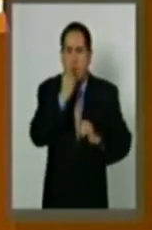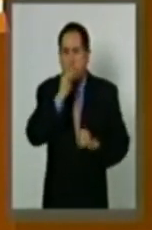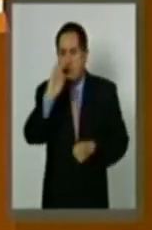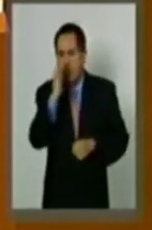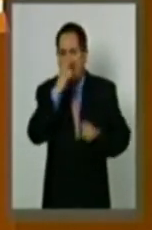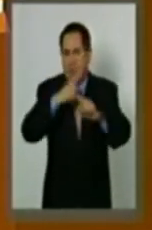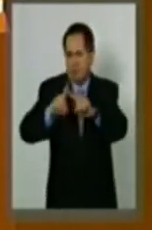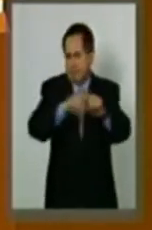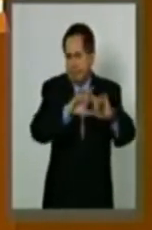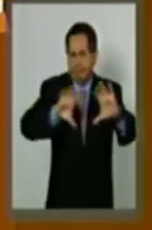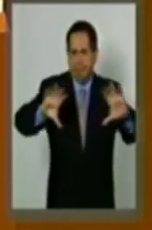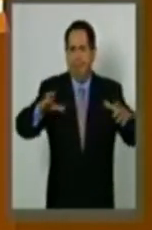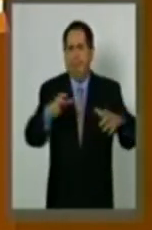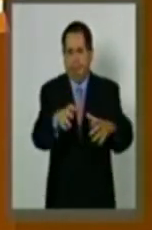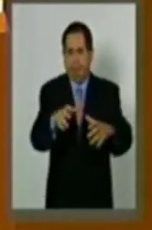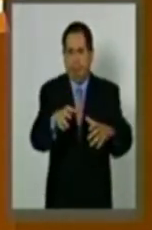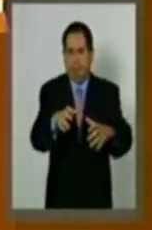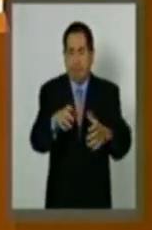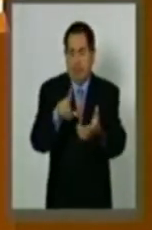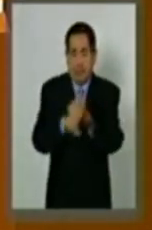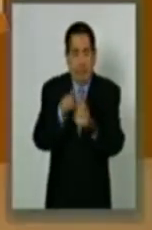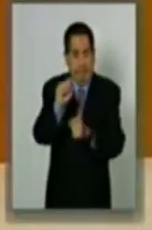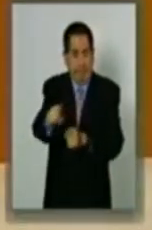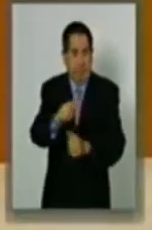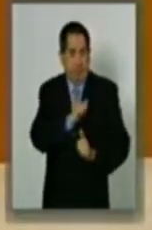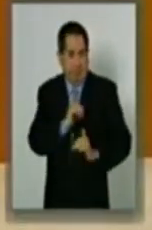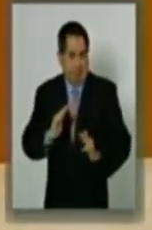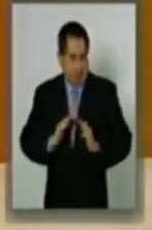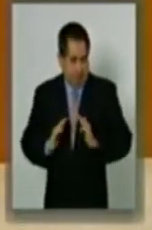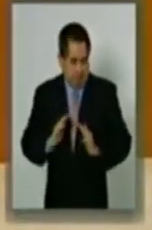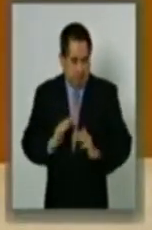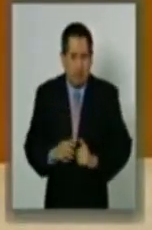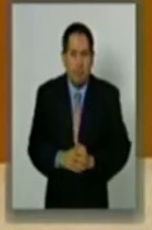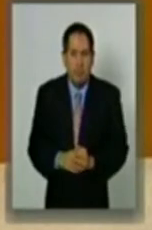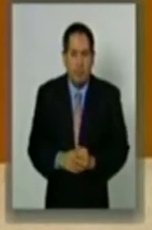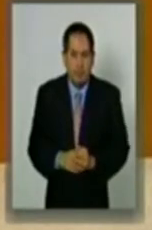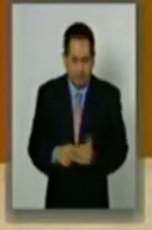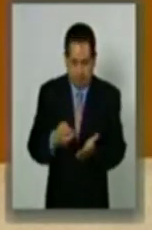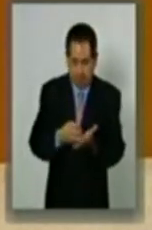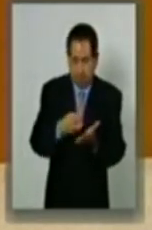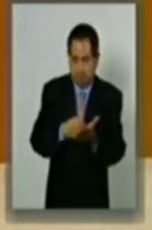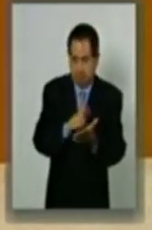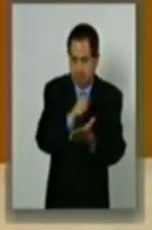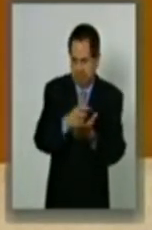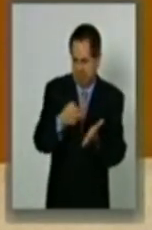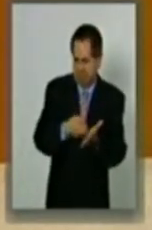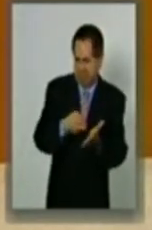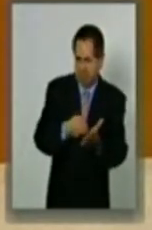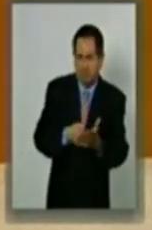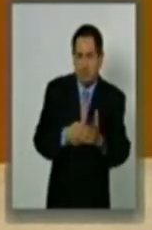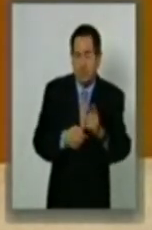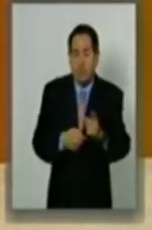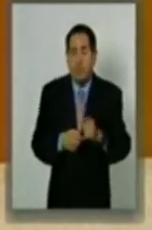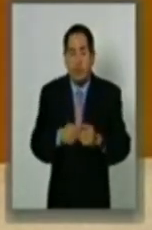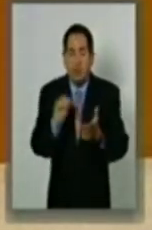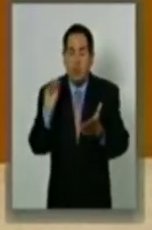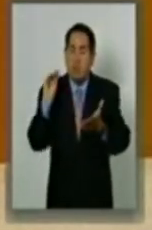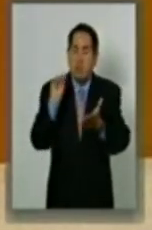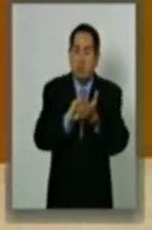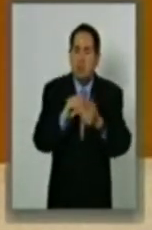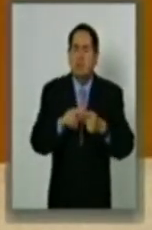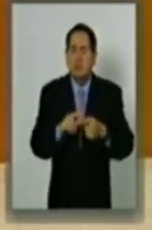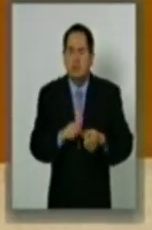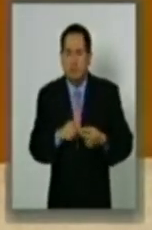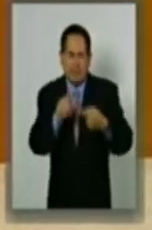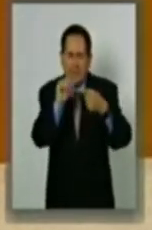que incluyen a las Fuerzas Armadas. Esta ley además establece,